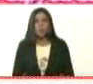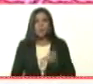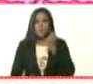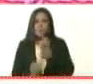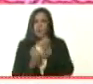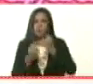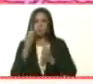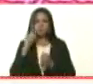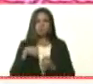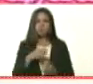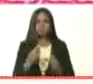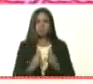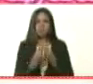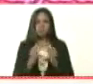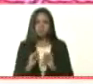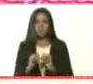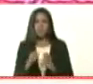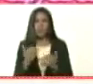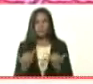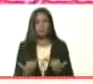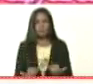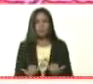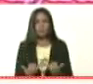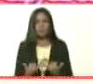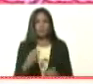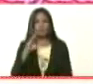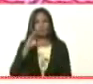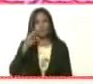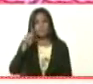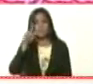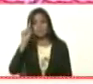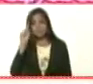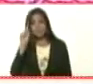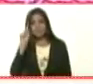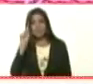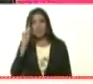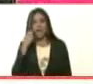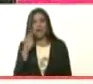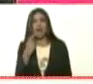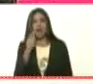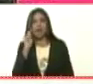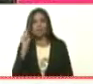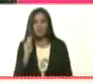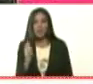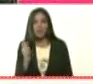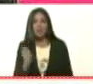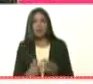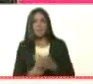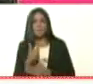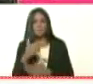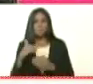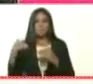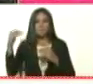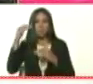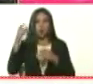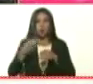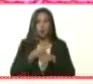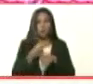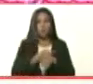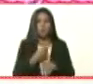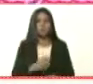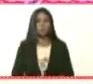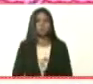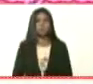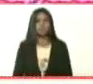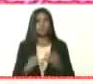sustentable, a partir de los CPT, es una tarea del más alto gobierno, de